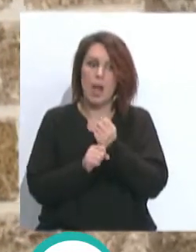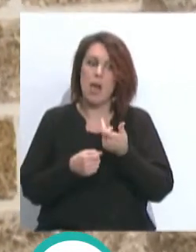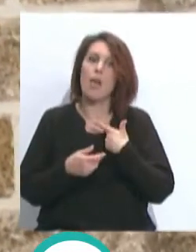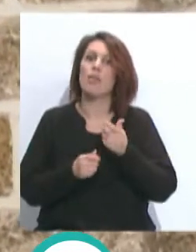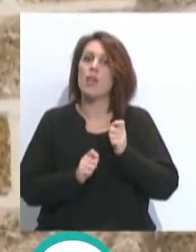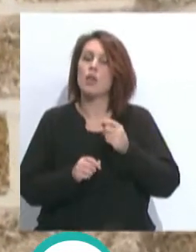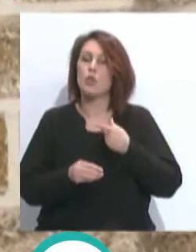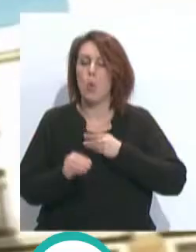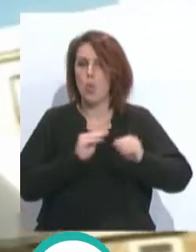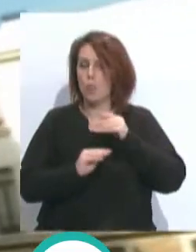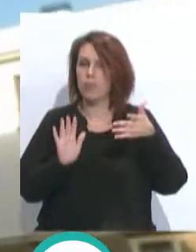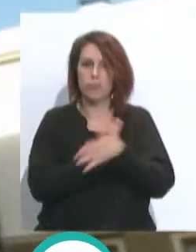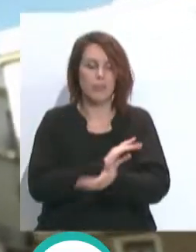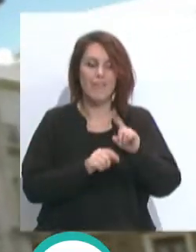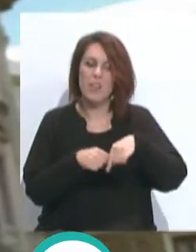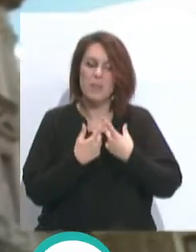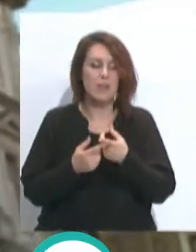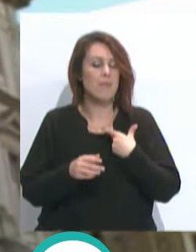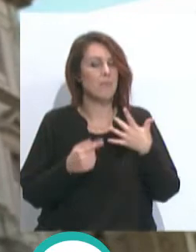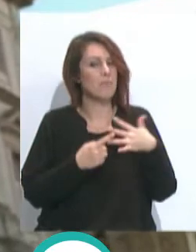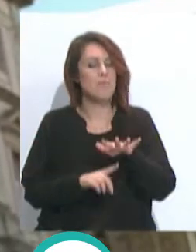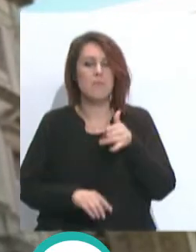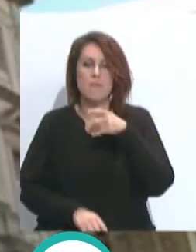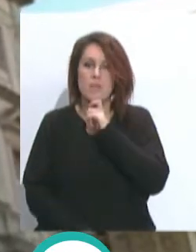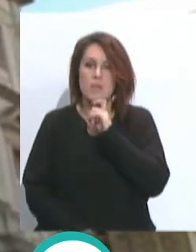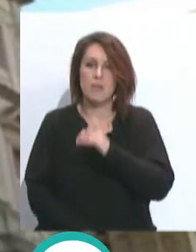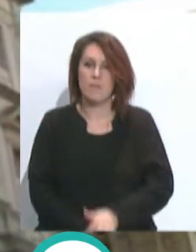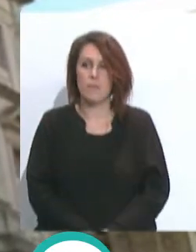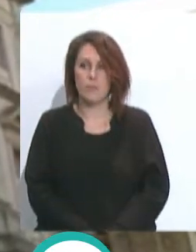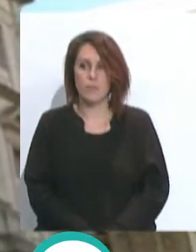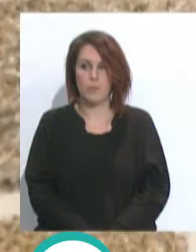soluciones permanentes a estas familias en dificultades.